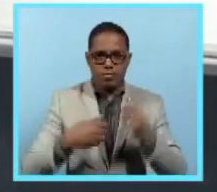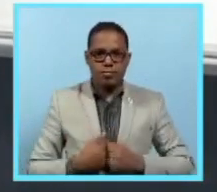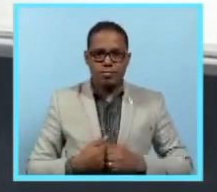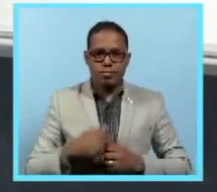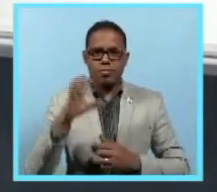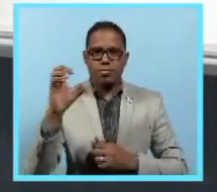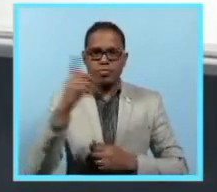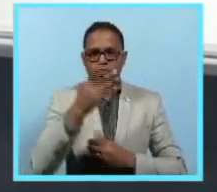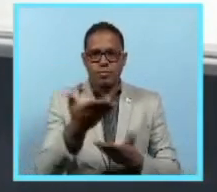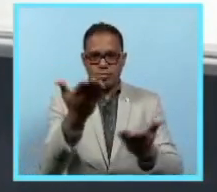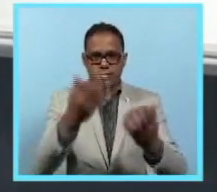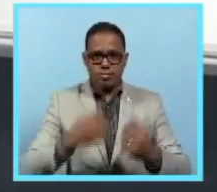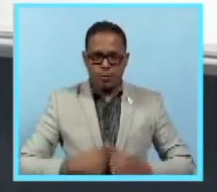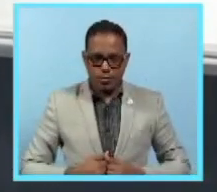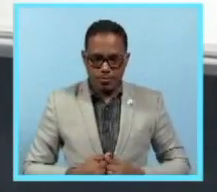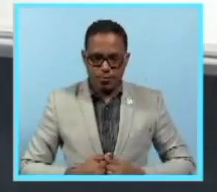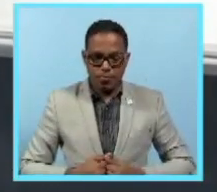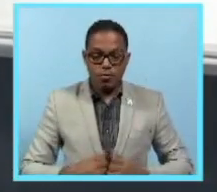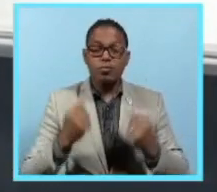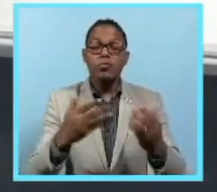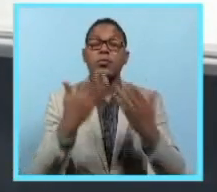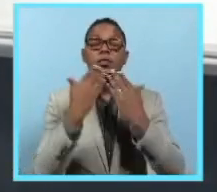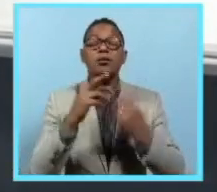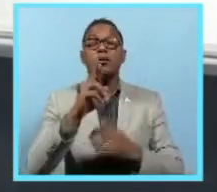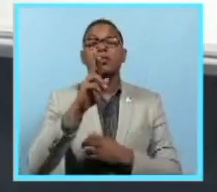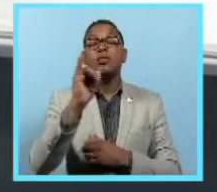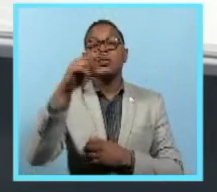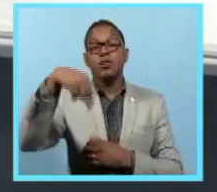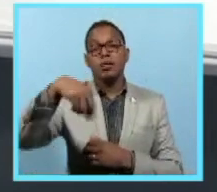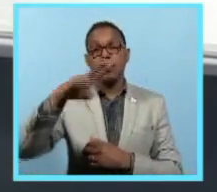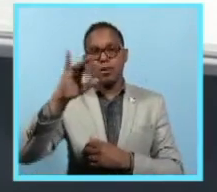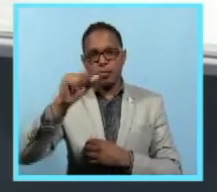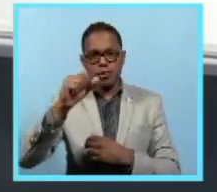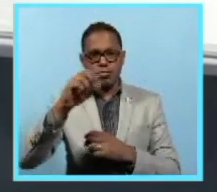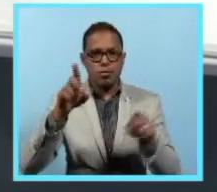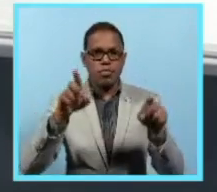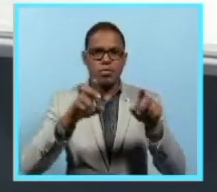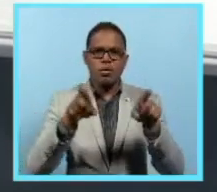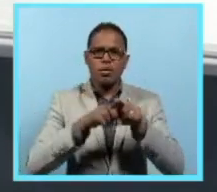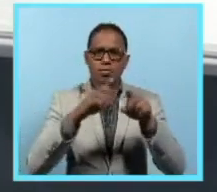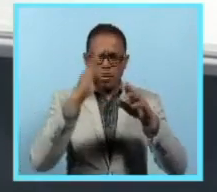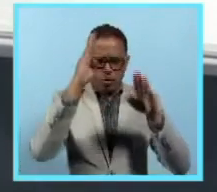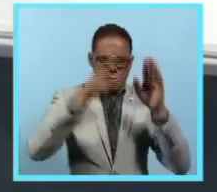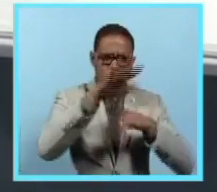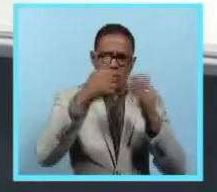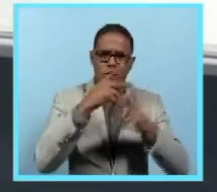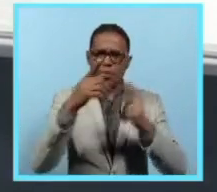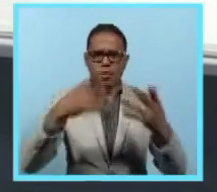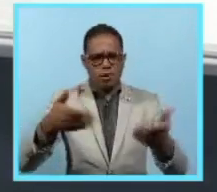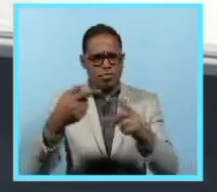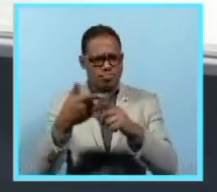de Central de Noticias. Gracias, Riquelvis Tiburcio, y también saludamos a toda esa gente maravillosa de